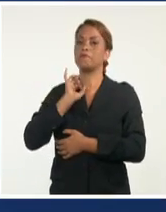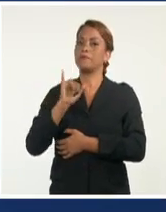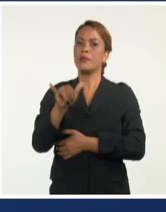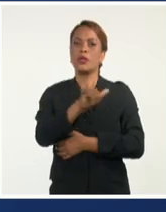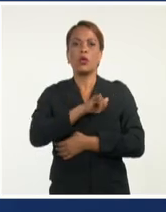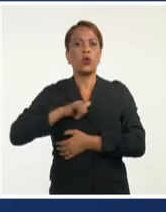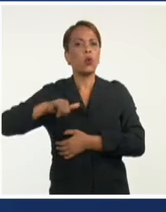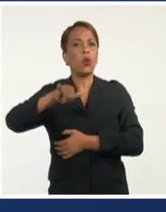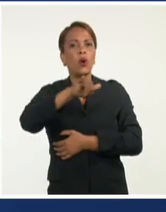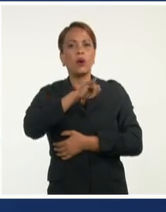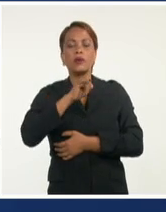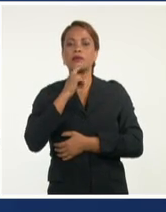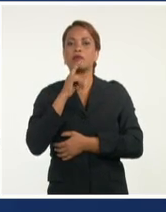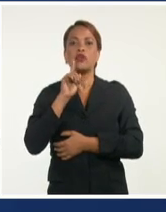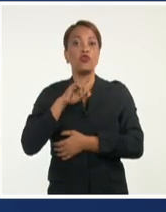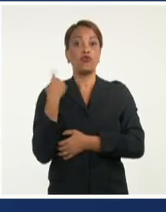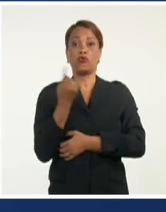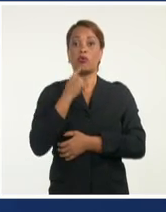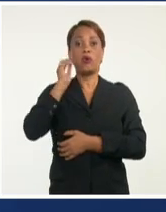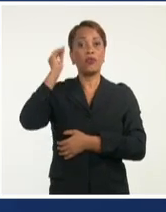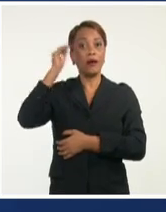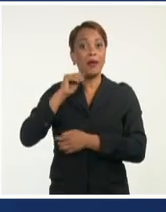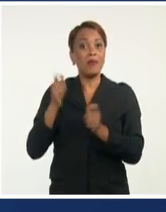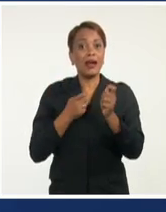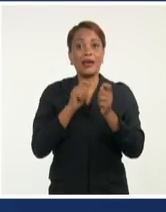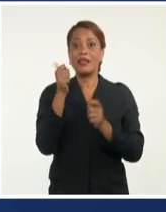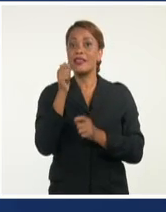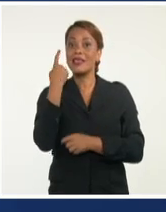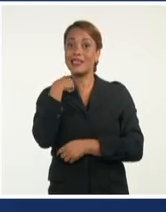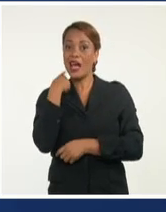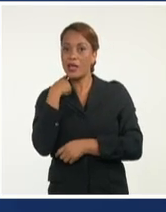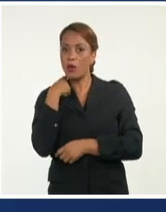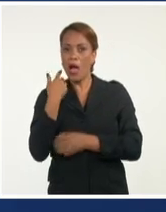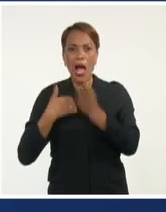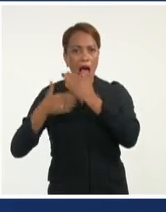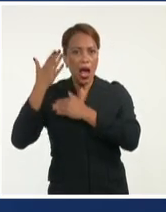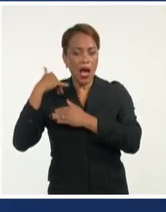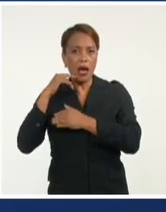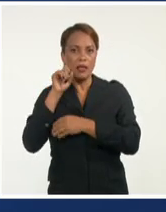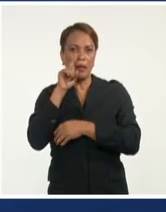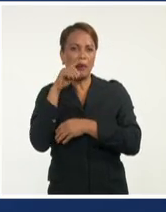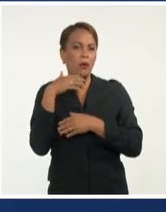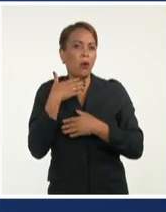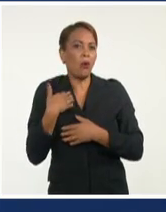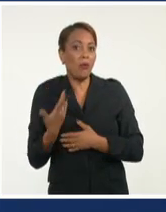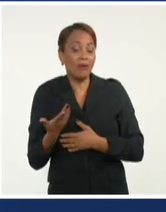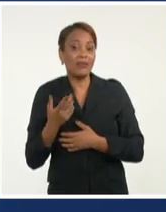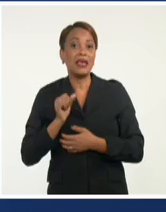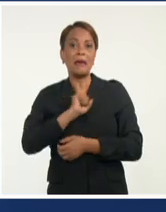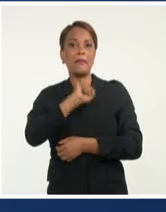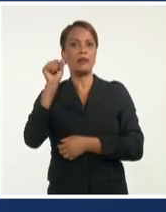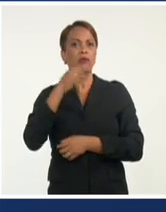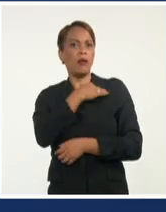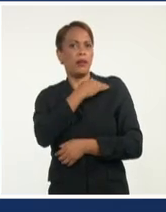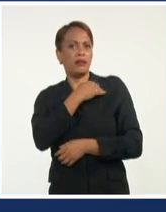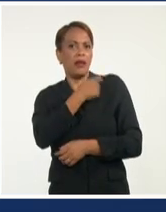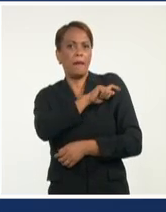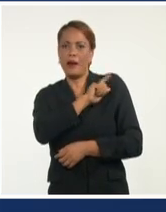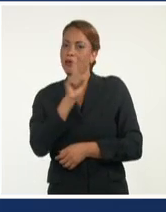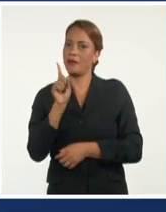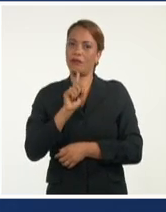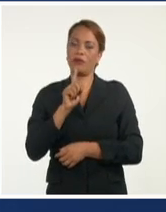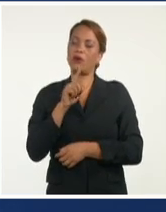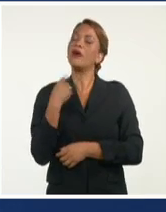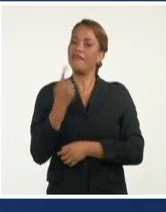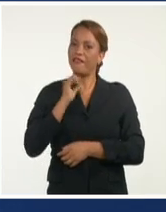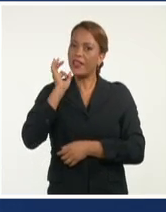Todos conocemos perfectamente cómo la Guerra de los 10 años terminó, no realmente con una victoria militar española, sino con un